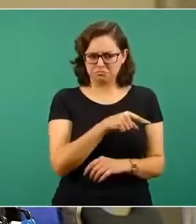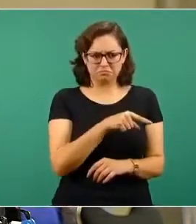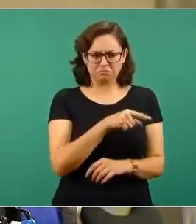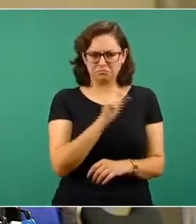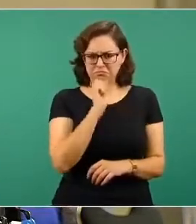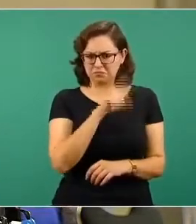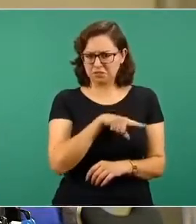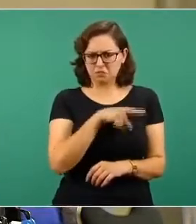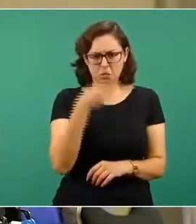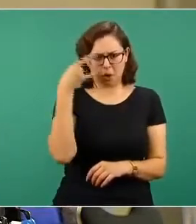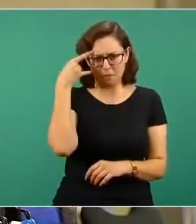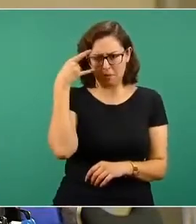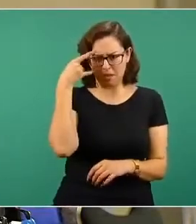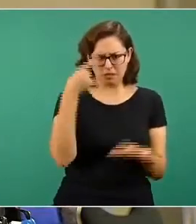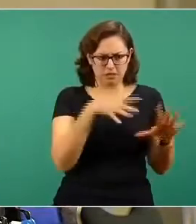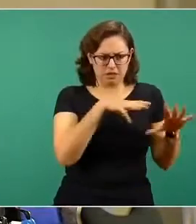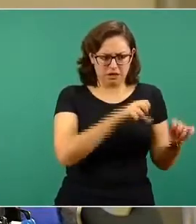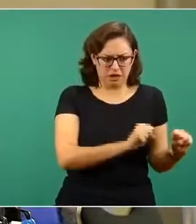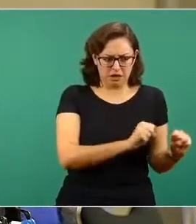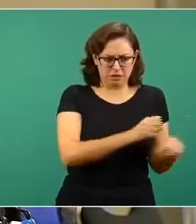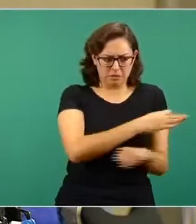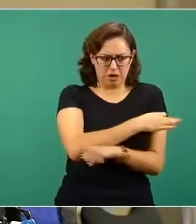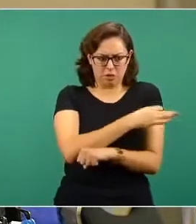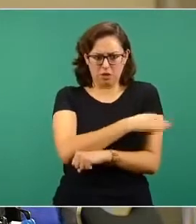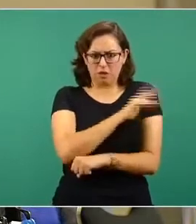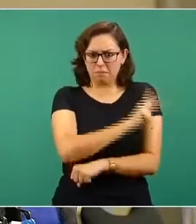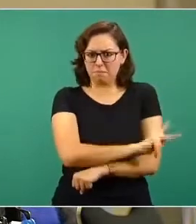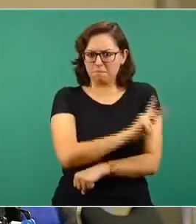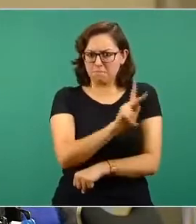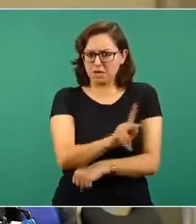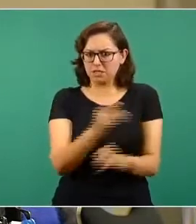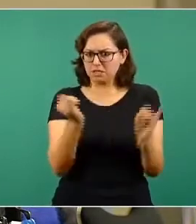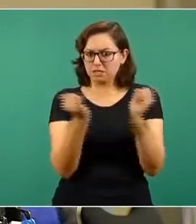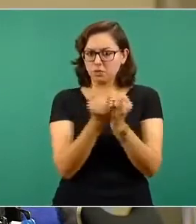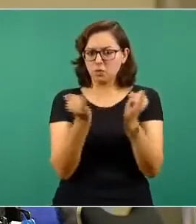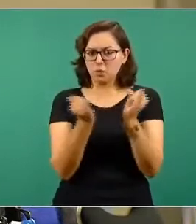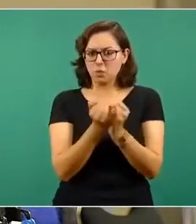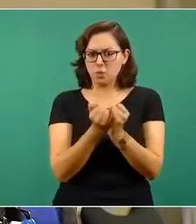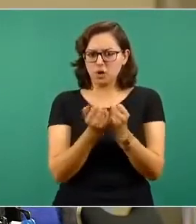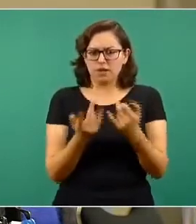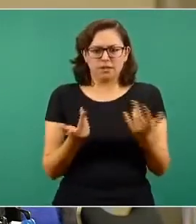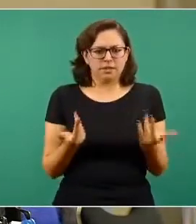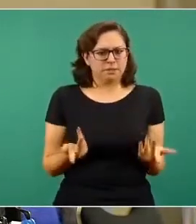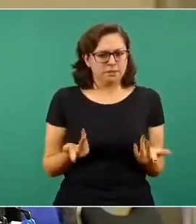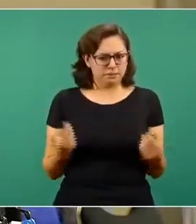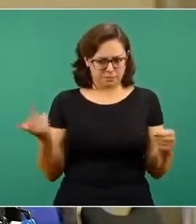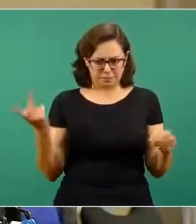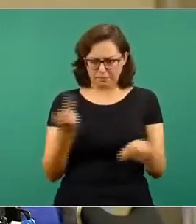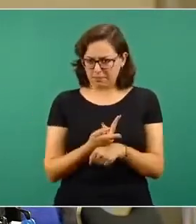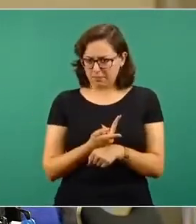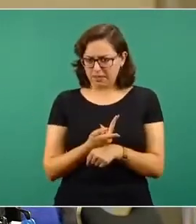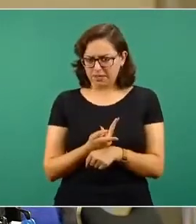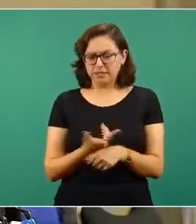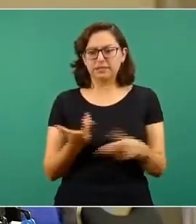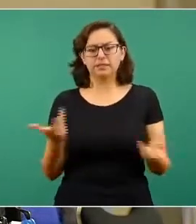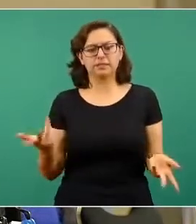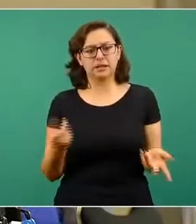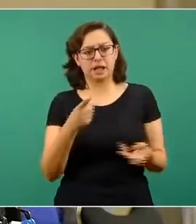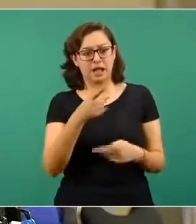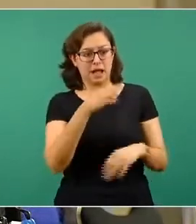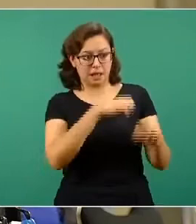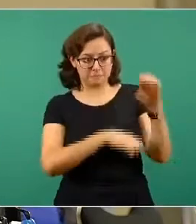de Campeche. La pregunta es, ¿hay alguna restricción para las